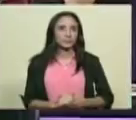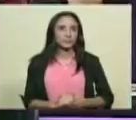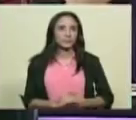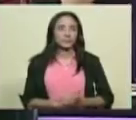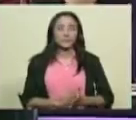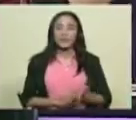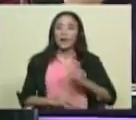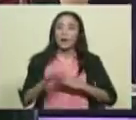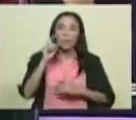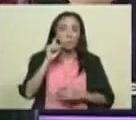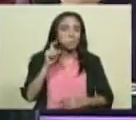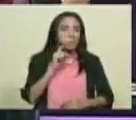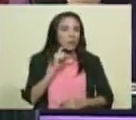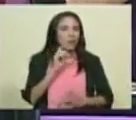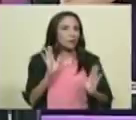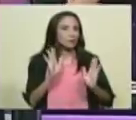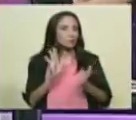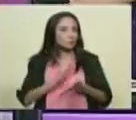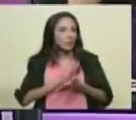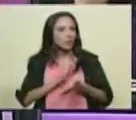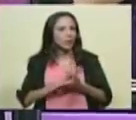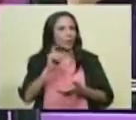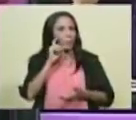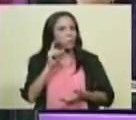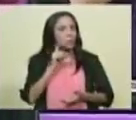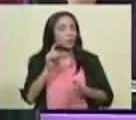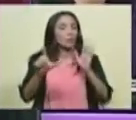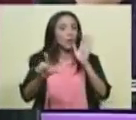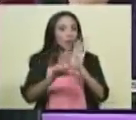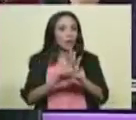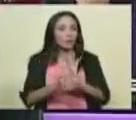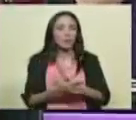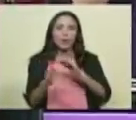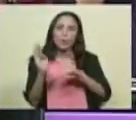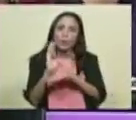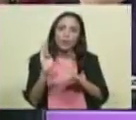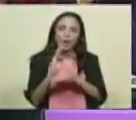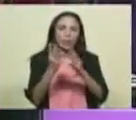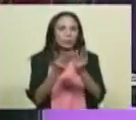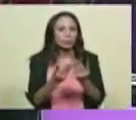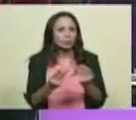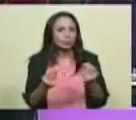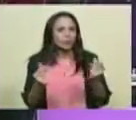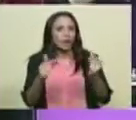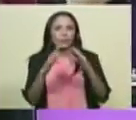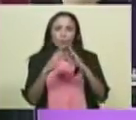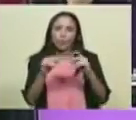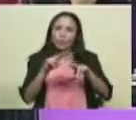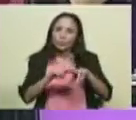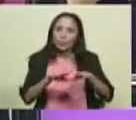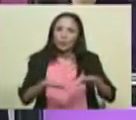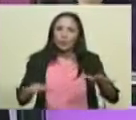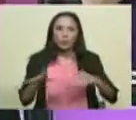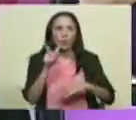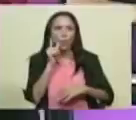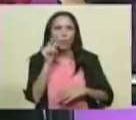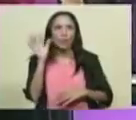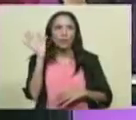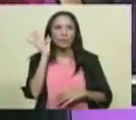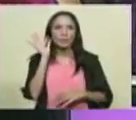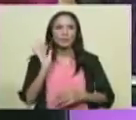Parto humanizado va a tener su ley, mujeres, para proteger a nuestras niñas, a nuestros niños, a nuestras